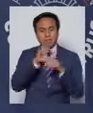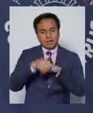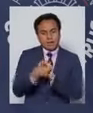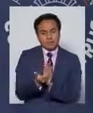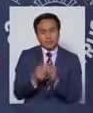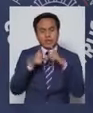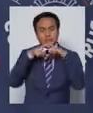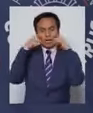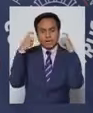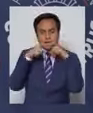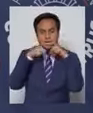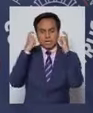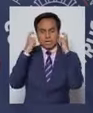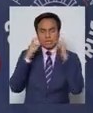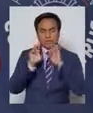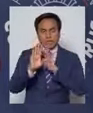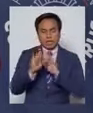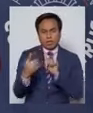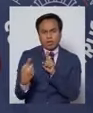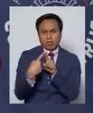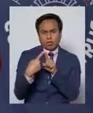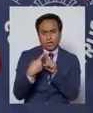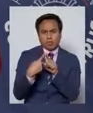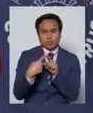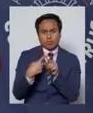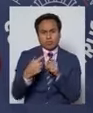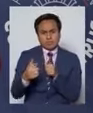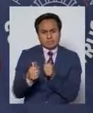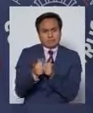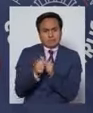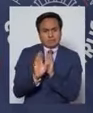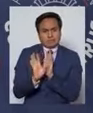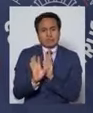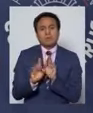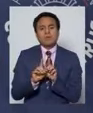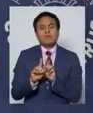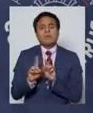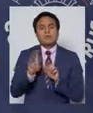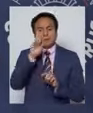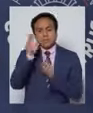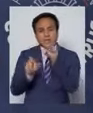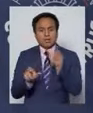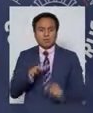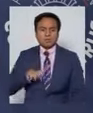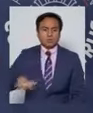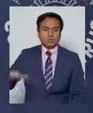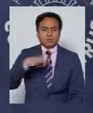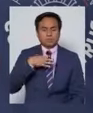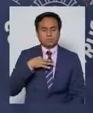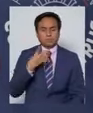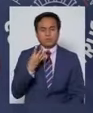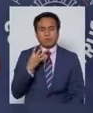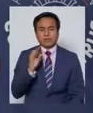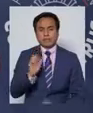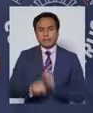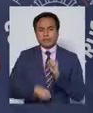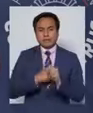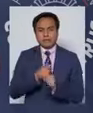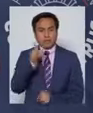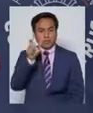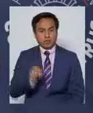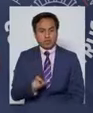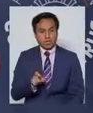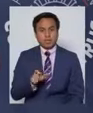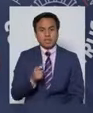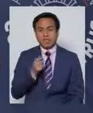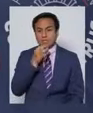manos, uso de mascarillas, evitar el contacto físico, sean respetadas por todos los ciudadanos. Una persona de 40 años